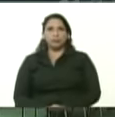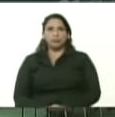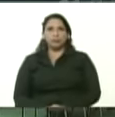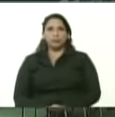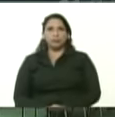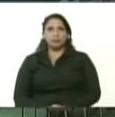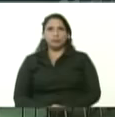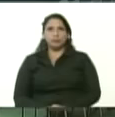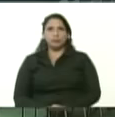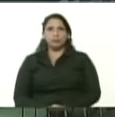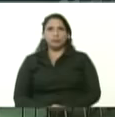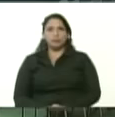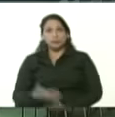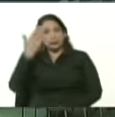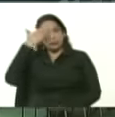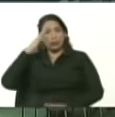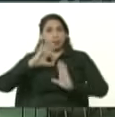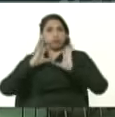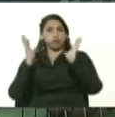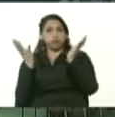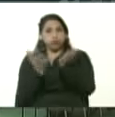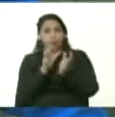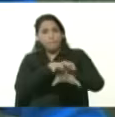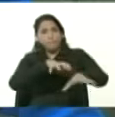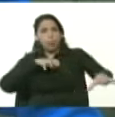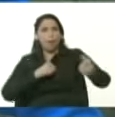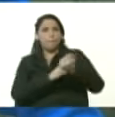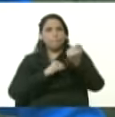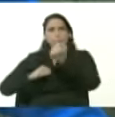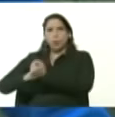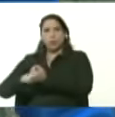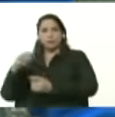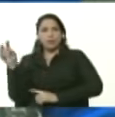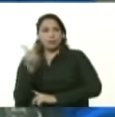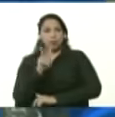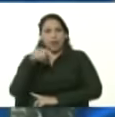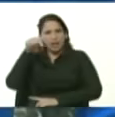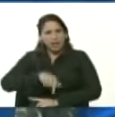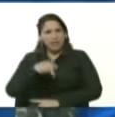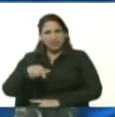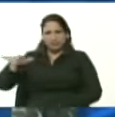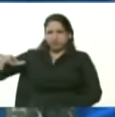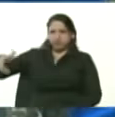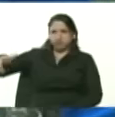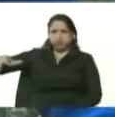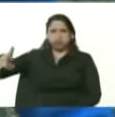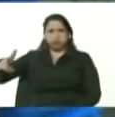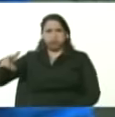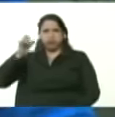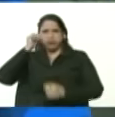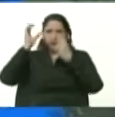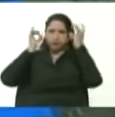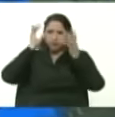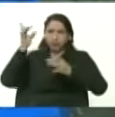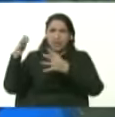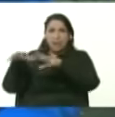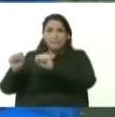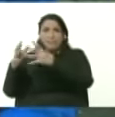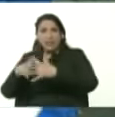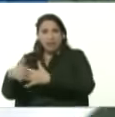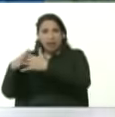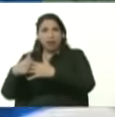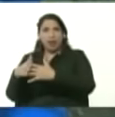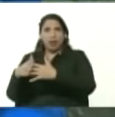Sabe el mundo mayoritario que apoya a Venezuela que este artificio e invención imperial es